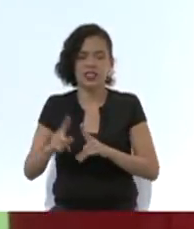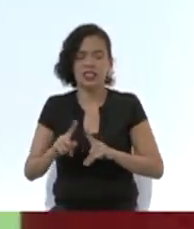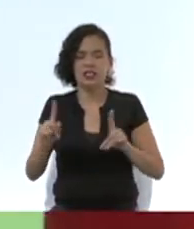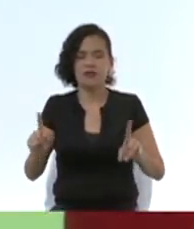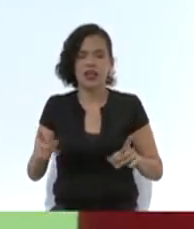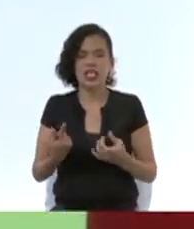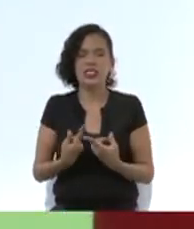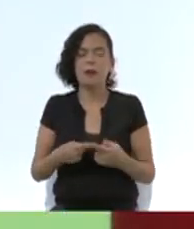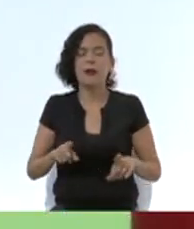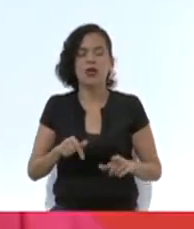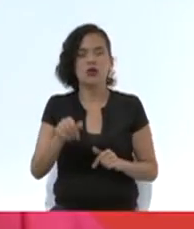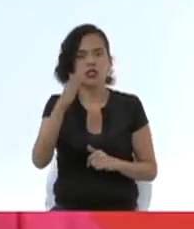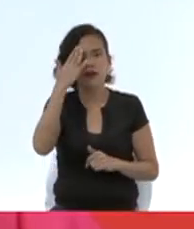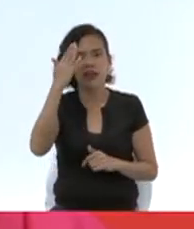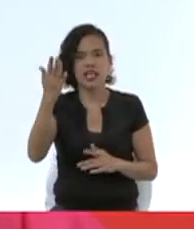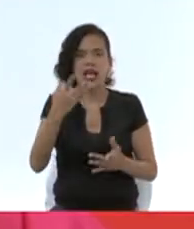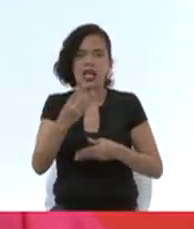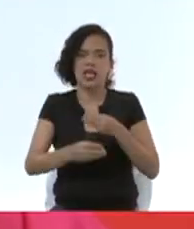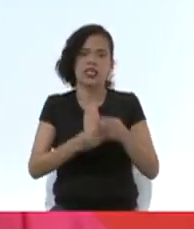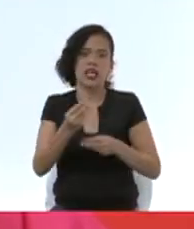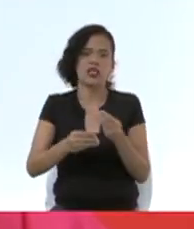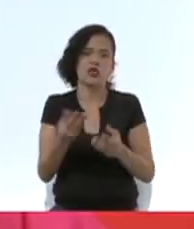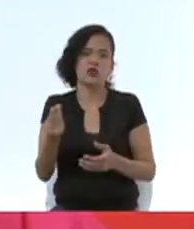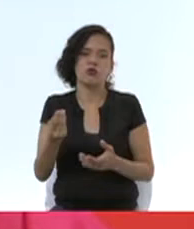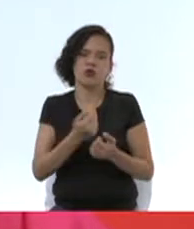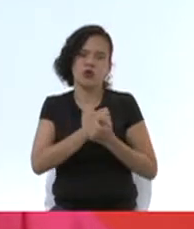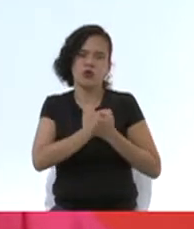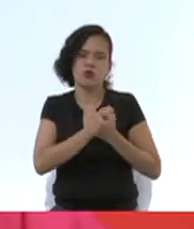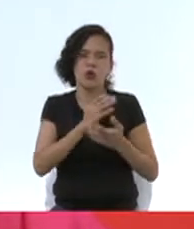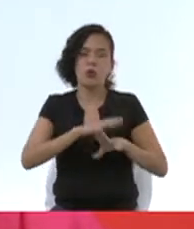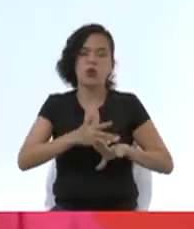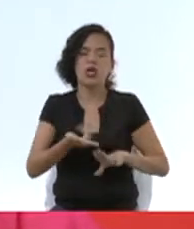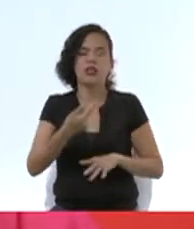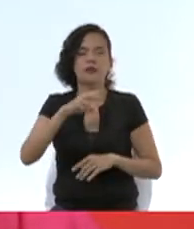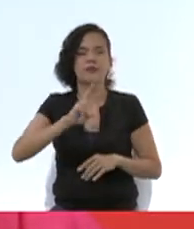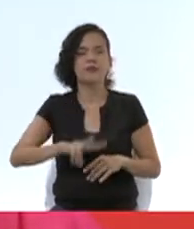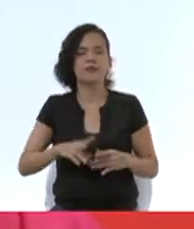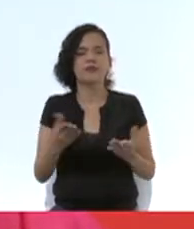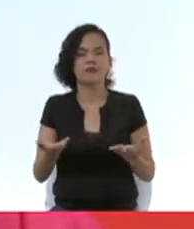distinto, pero ¿saben qué? Está hecho con mucho amor, porque precisamente